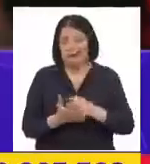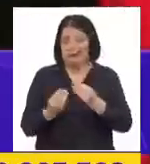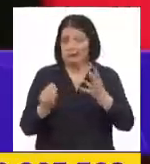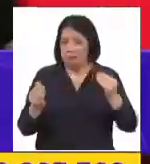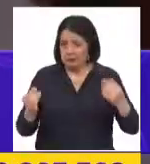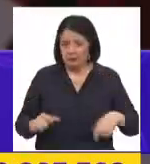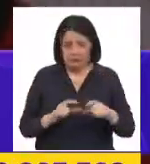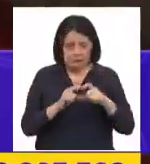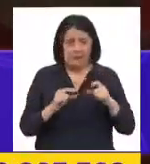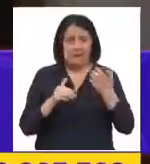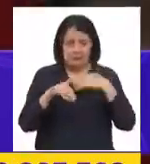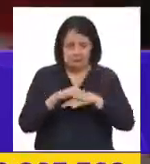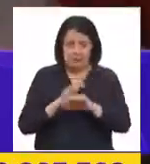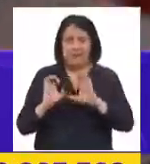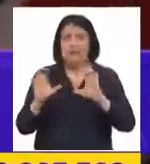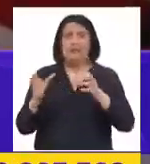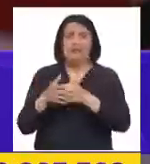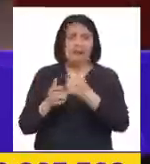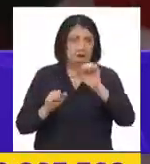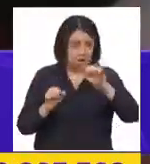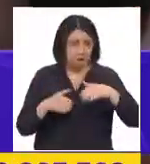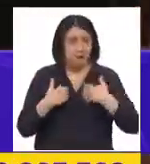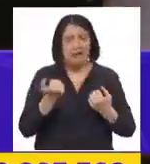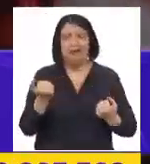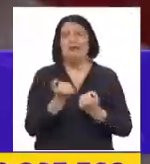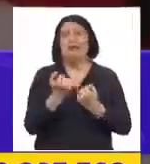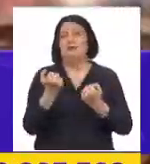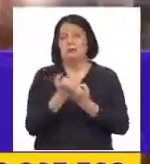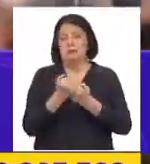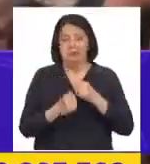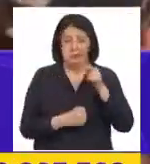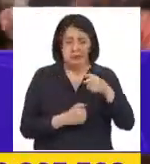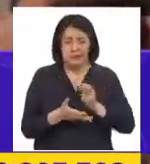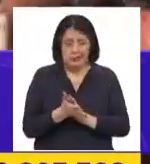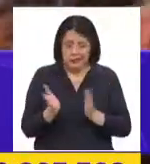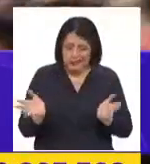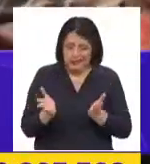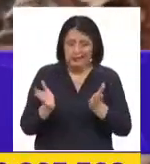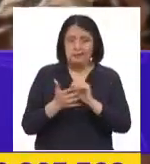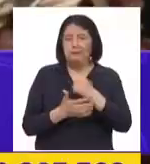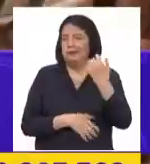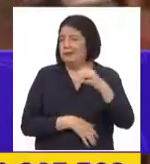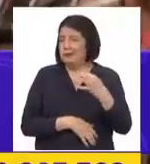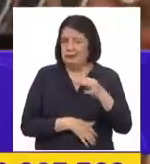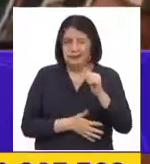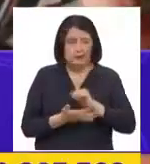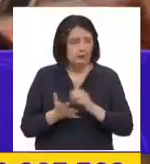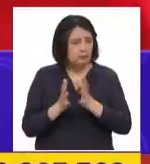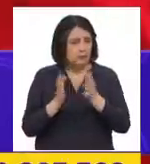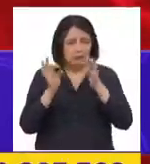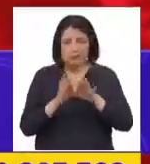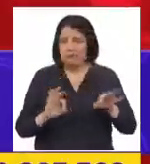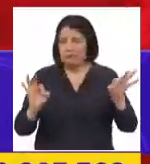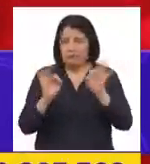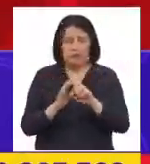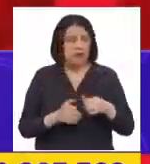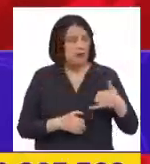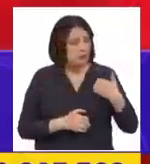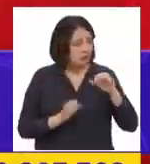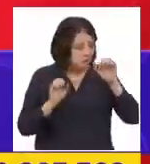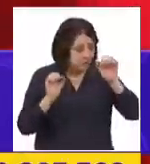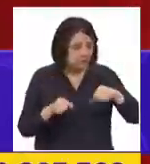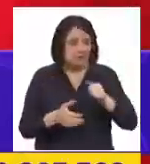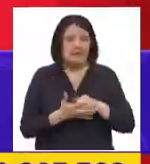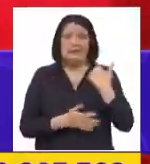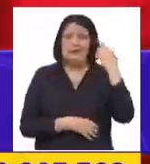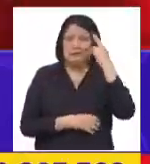bastantes entradas para que se para poder apoyar. Ese aliento, Fátima, siempre es fundamental. El jugador lo valora, la